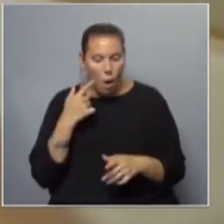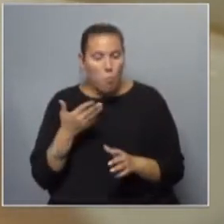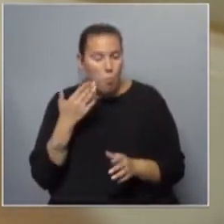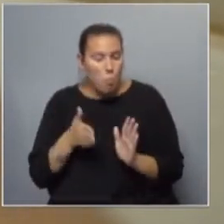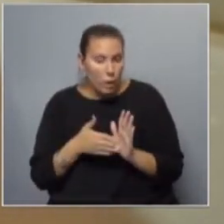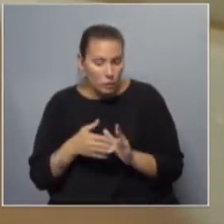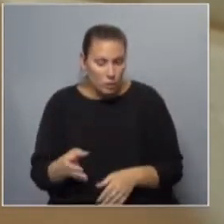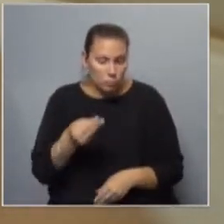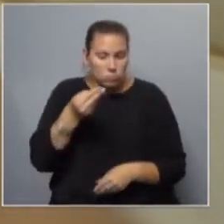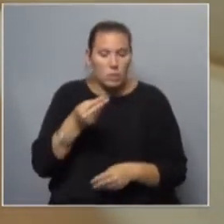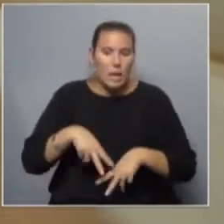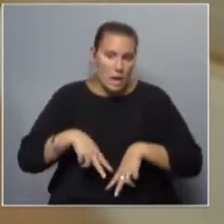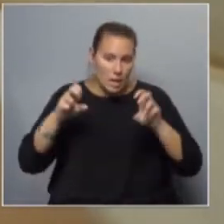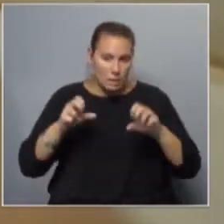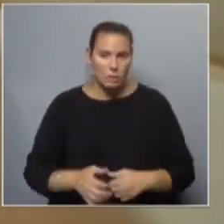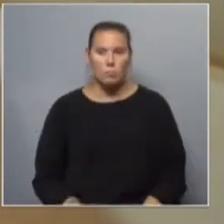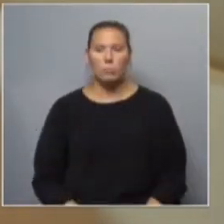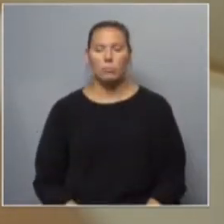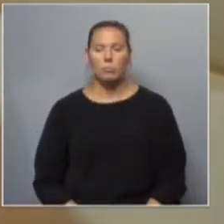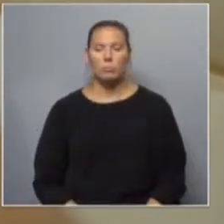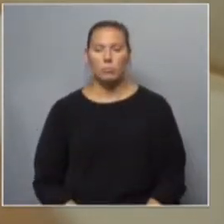muestra como el análisis.